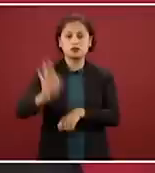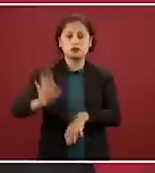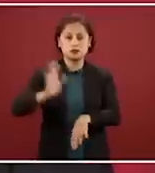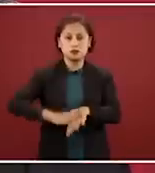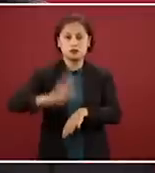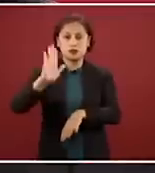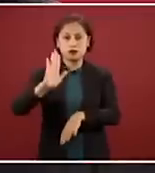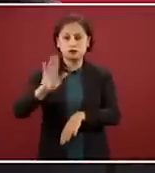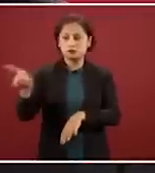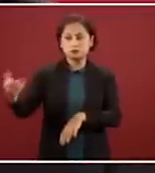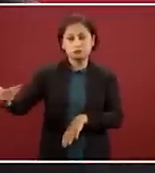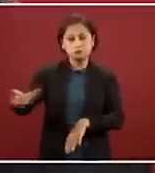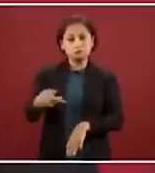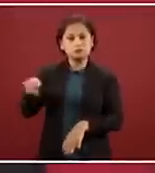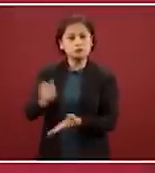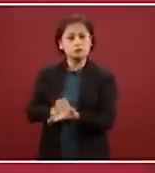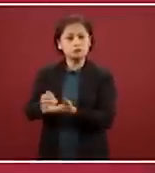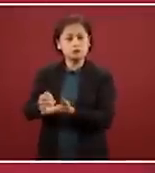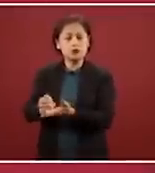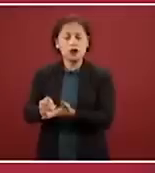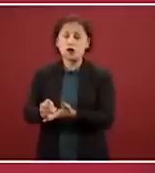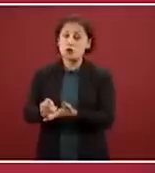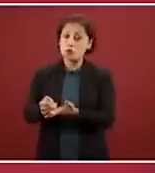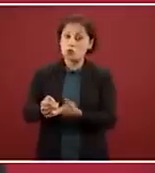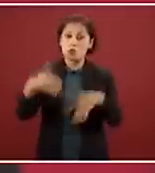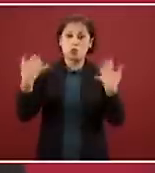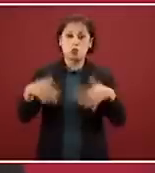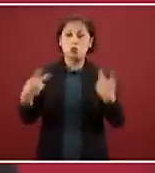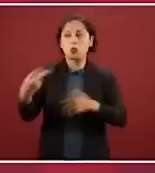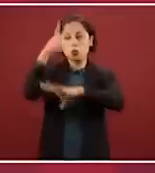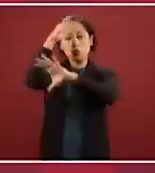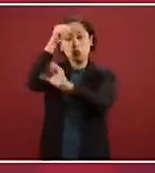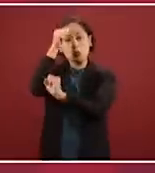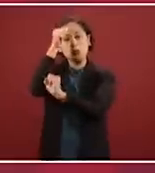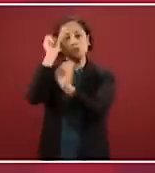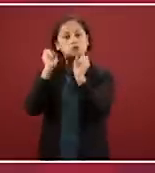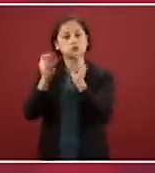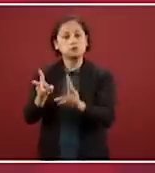Imagínense el llegar a un acuerdo, un consenso.